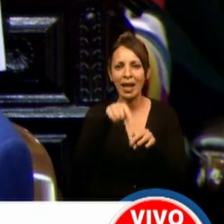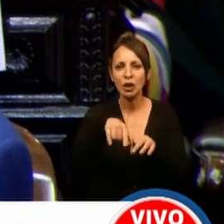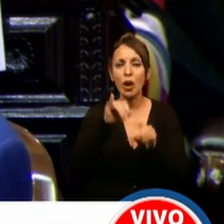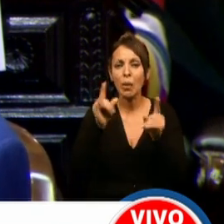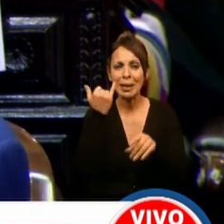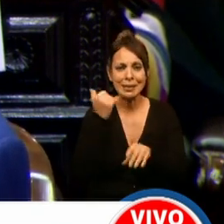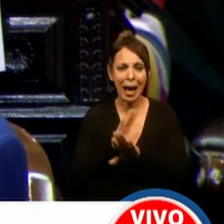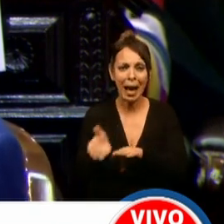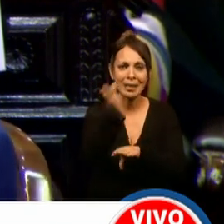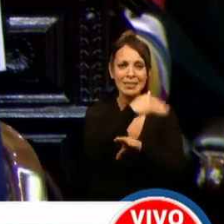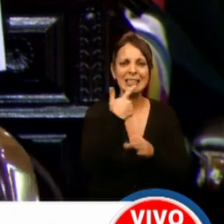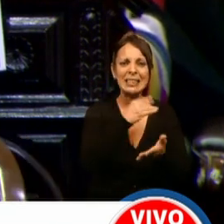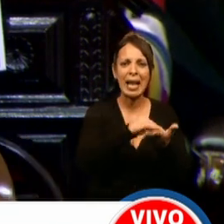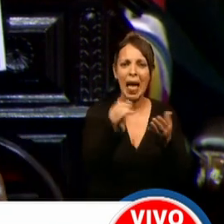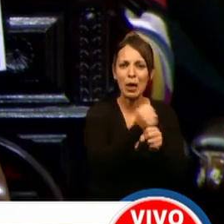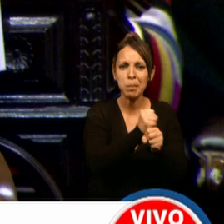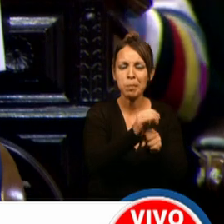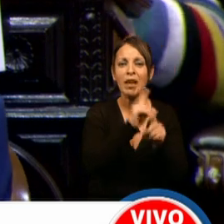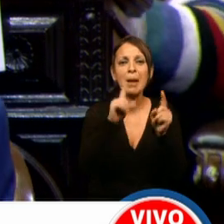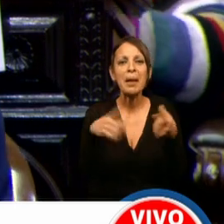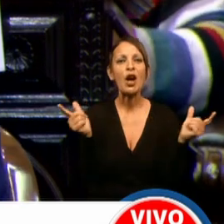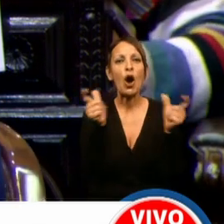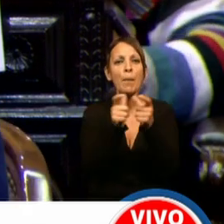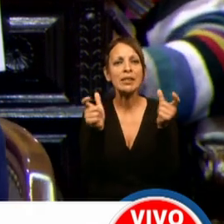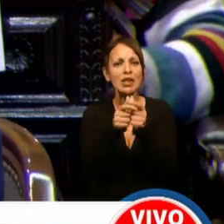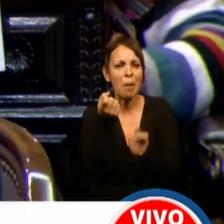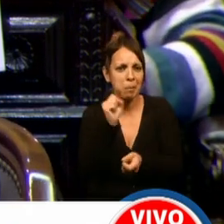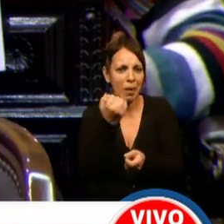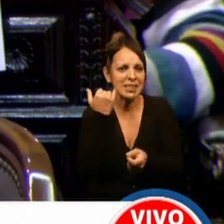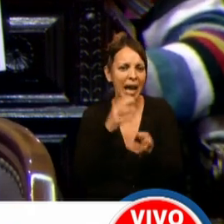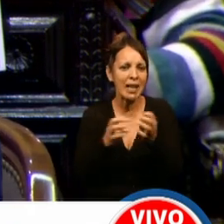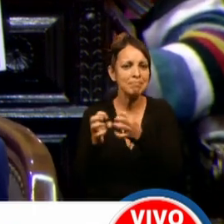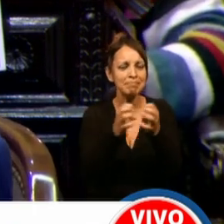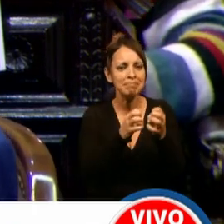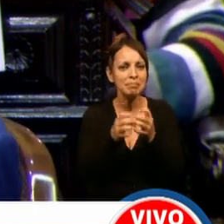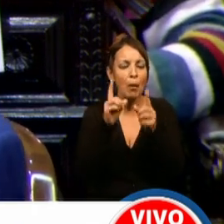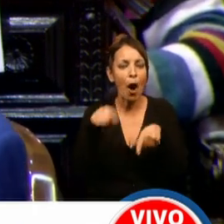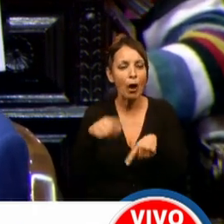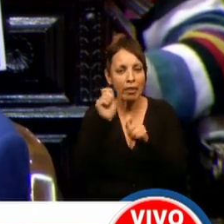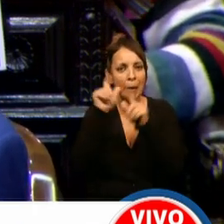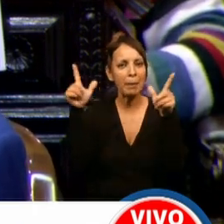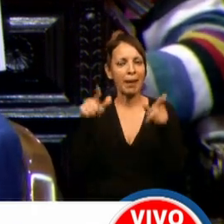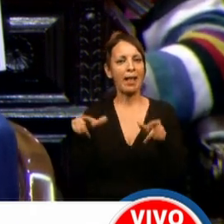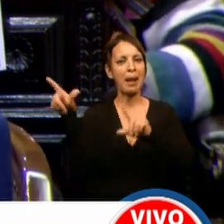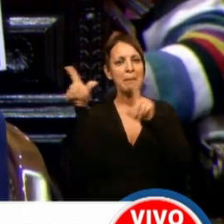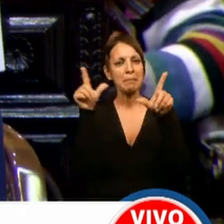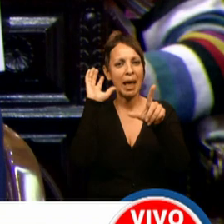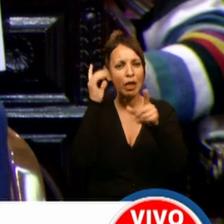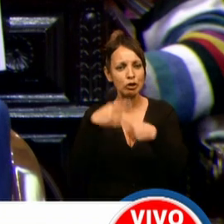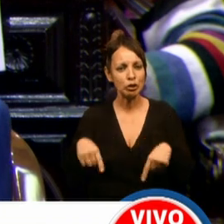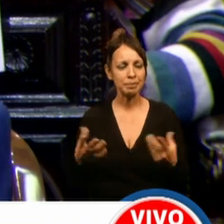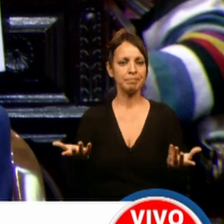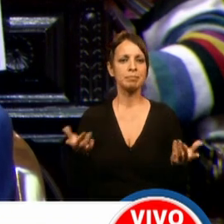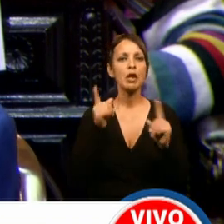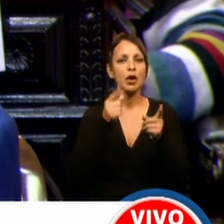tratado en el senado hace tiempo que en comisiones también lo hemos tratado hace bastante tiempo por lo tanto quiero